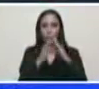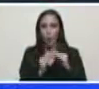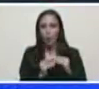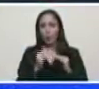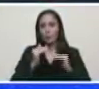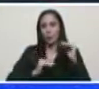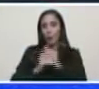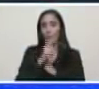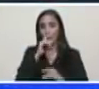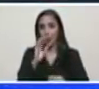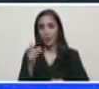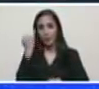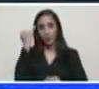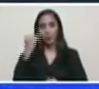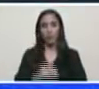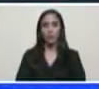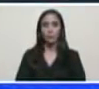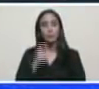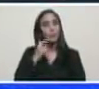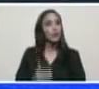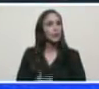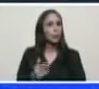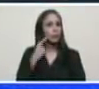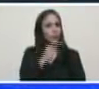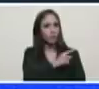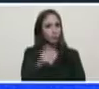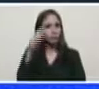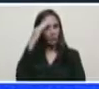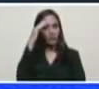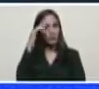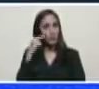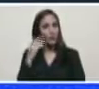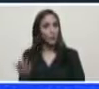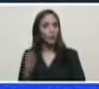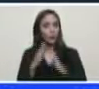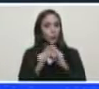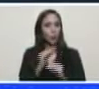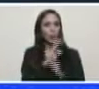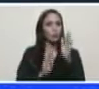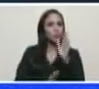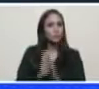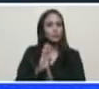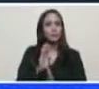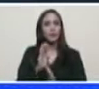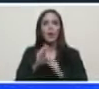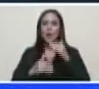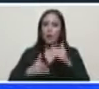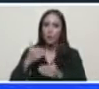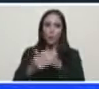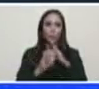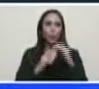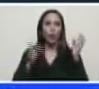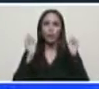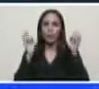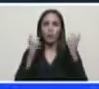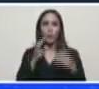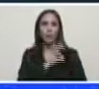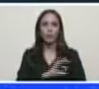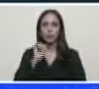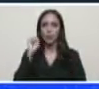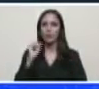parecida y es muy importante aristóbulo tú que estás encargado de toda esta área del